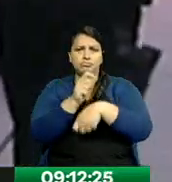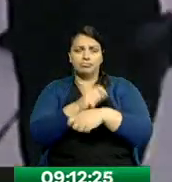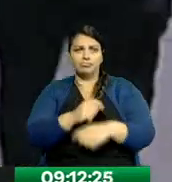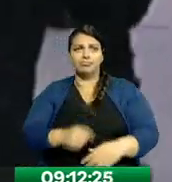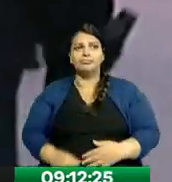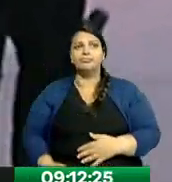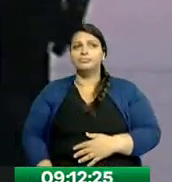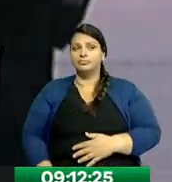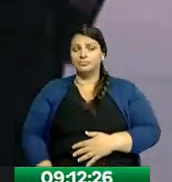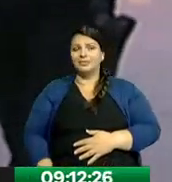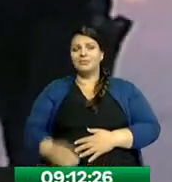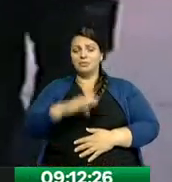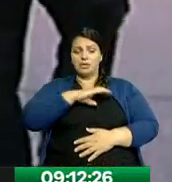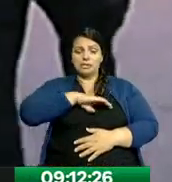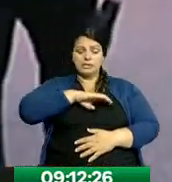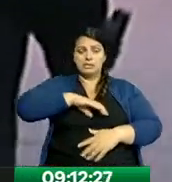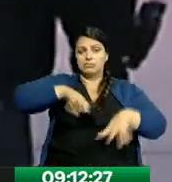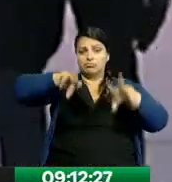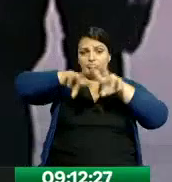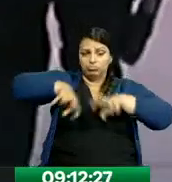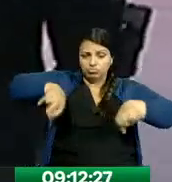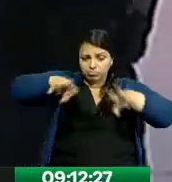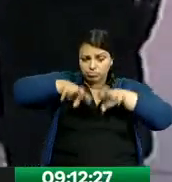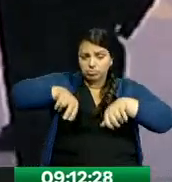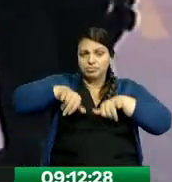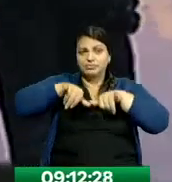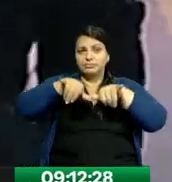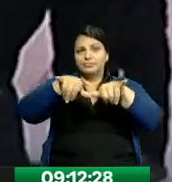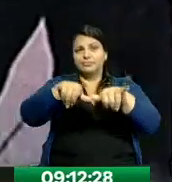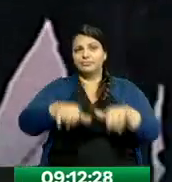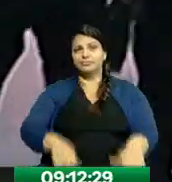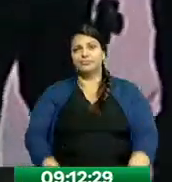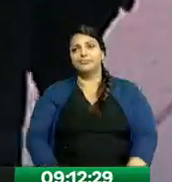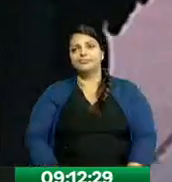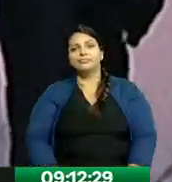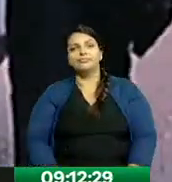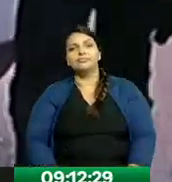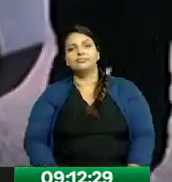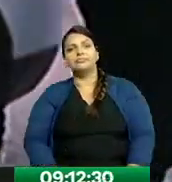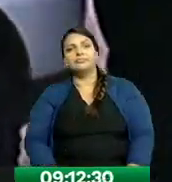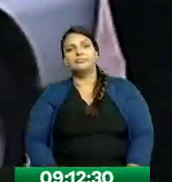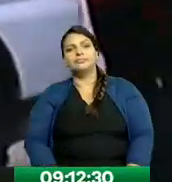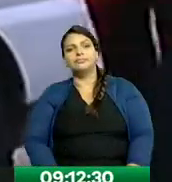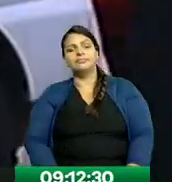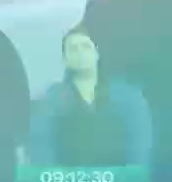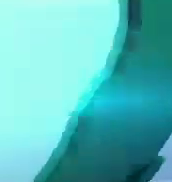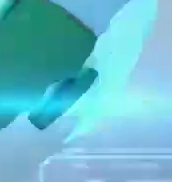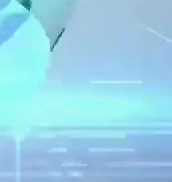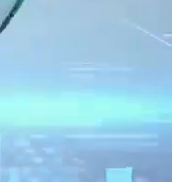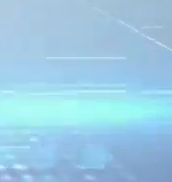por lo que las investigaciones continúan, informó Carlos Julio Gurumendi.